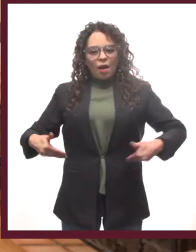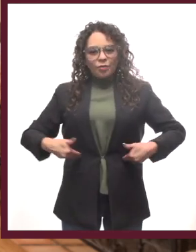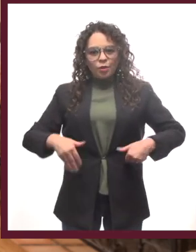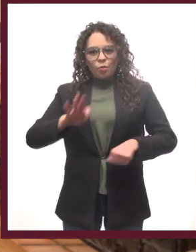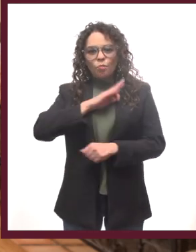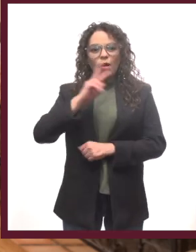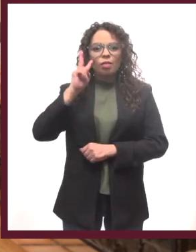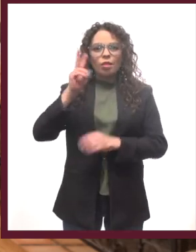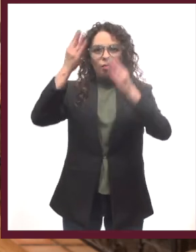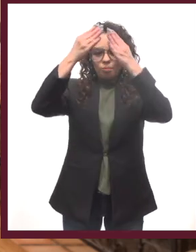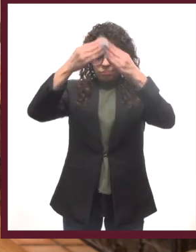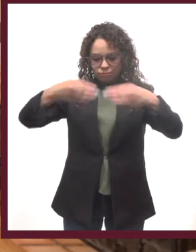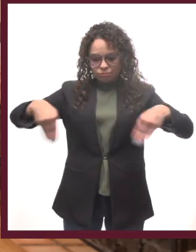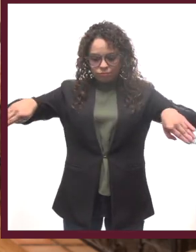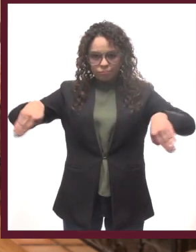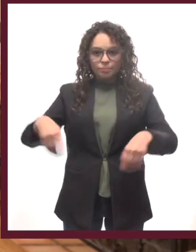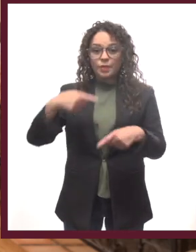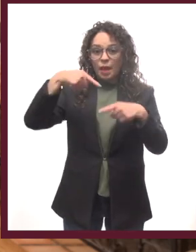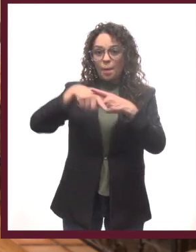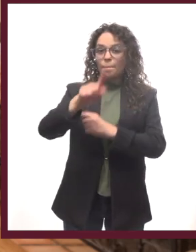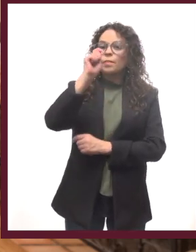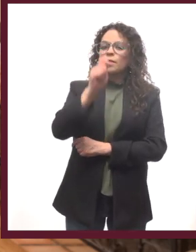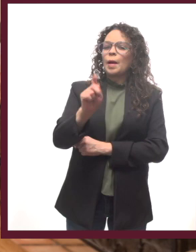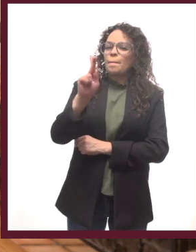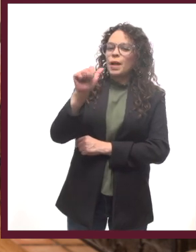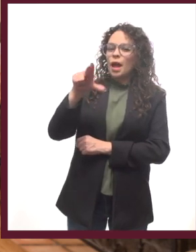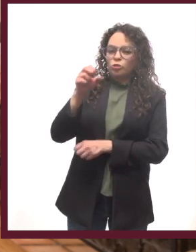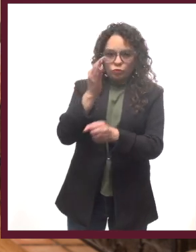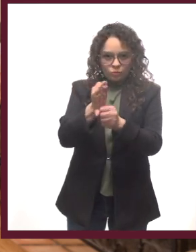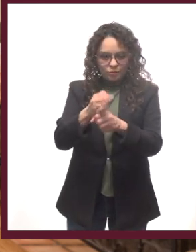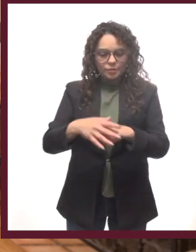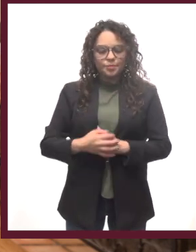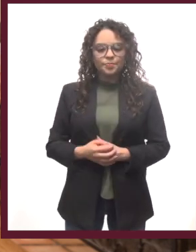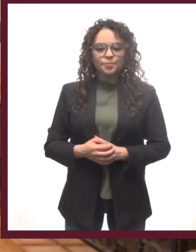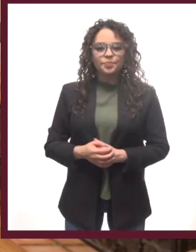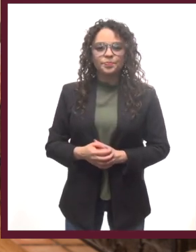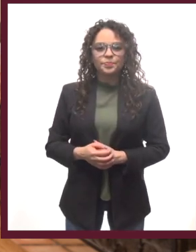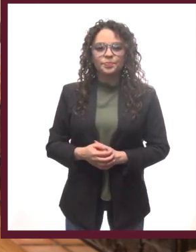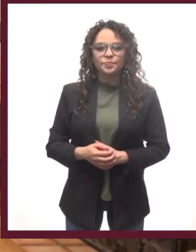teatro. Empecemos por los planos.